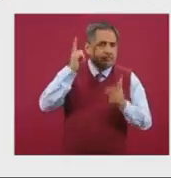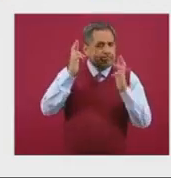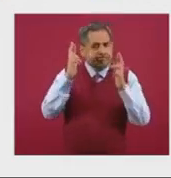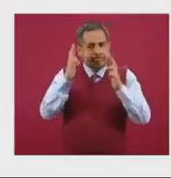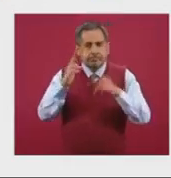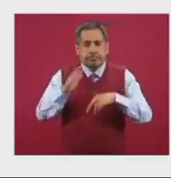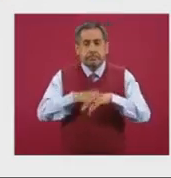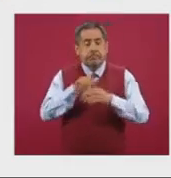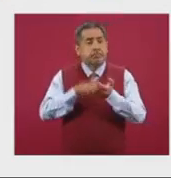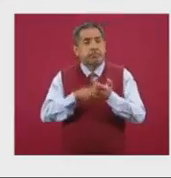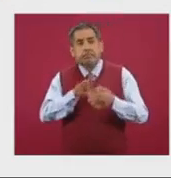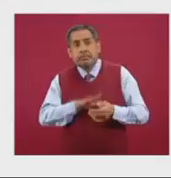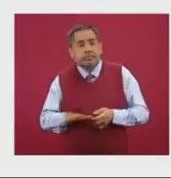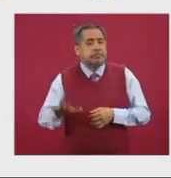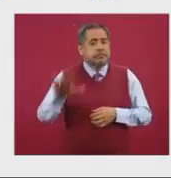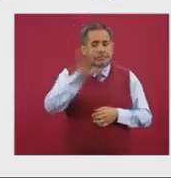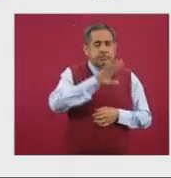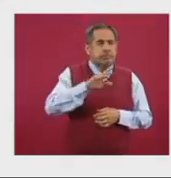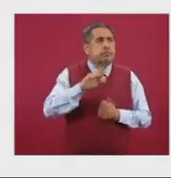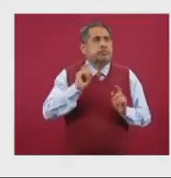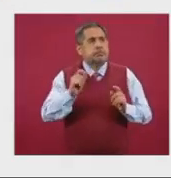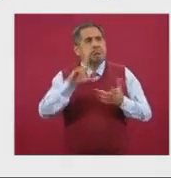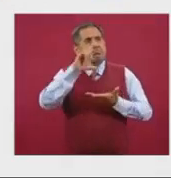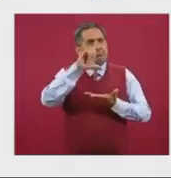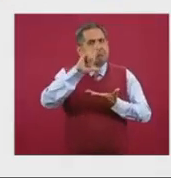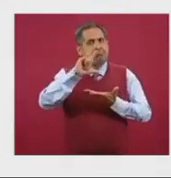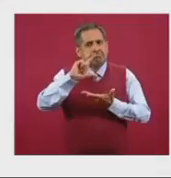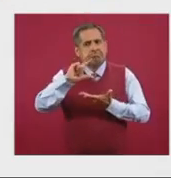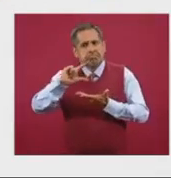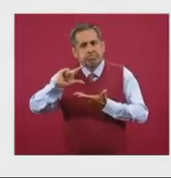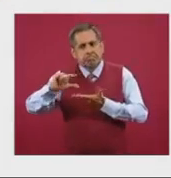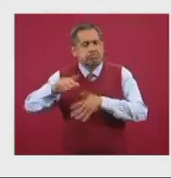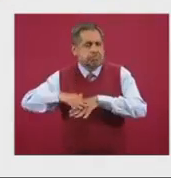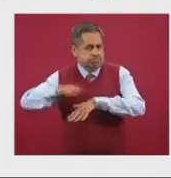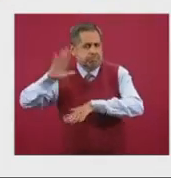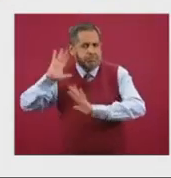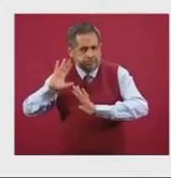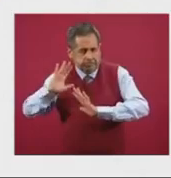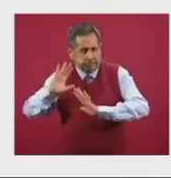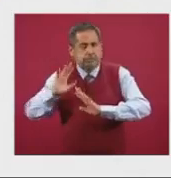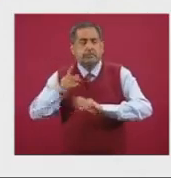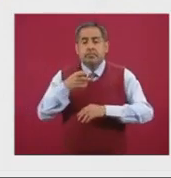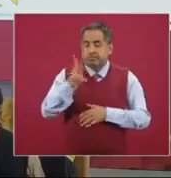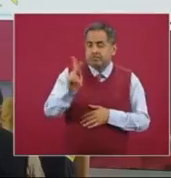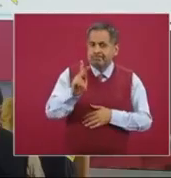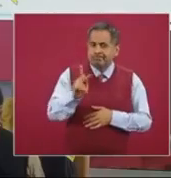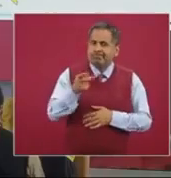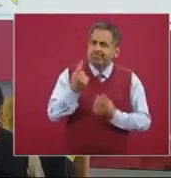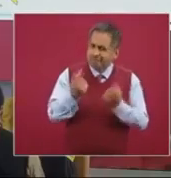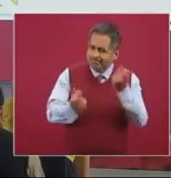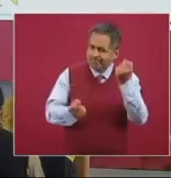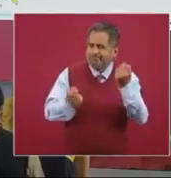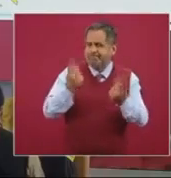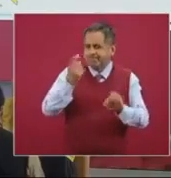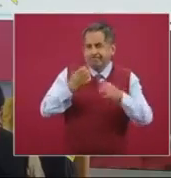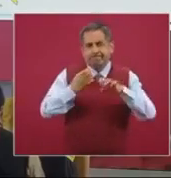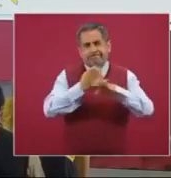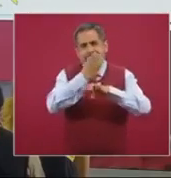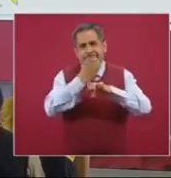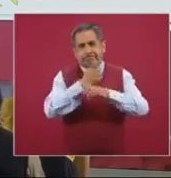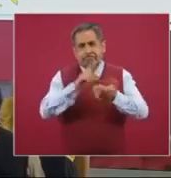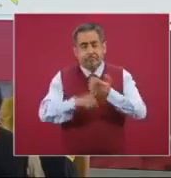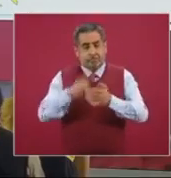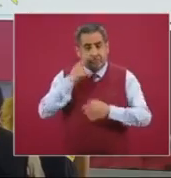la mayoría del territorio nacional la epidemia va a la baja. Pero sépase que en algunos estados, sobre todo de